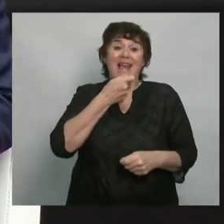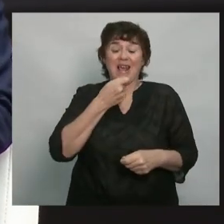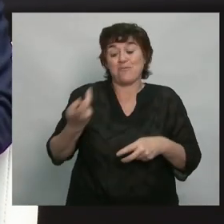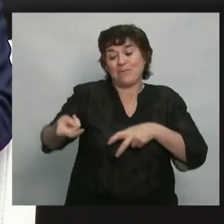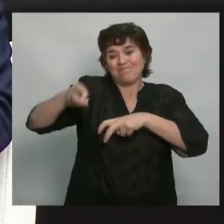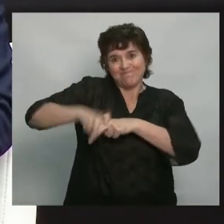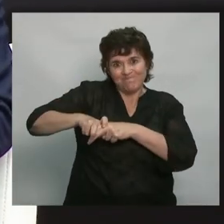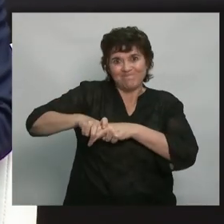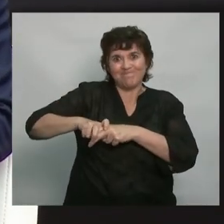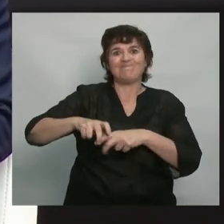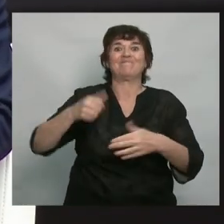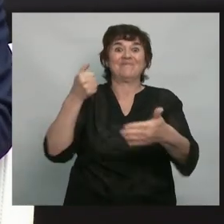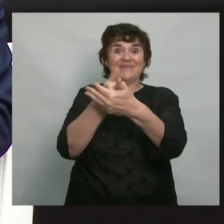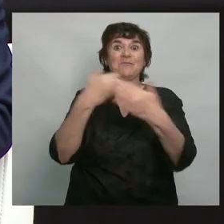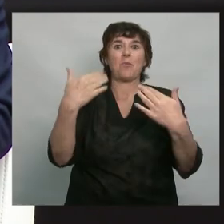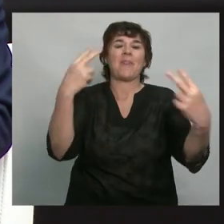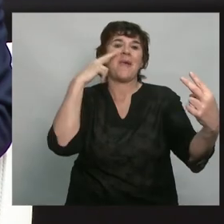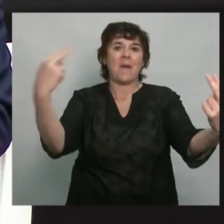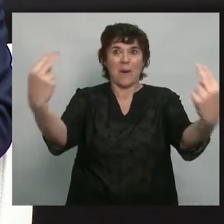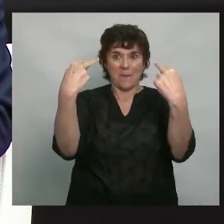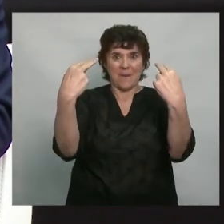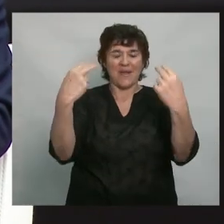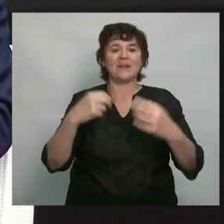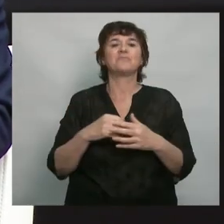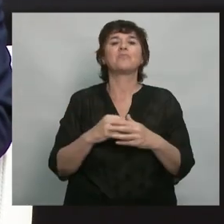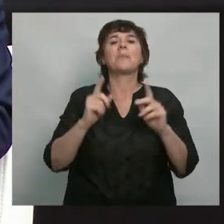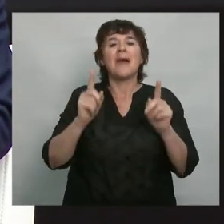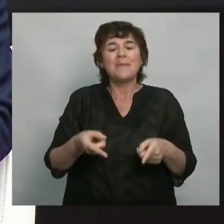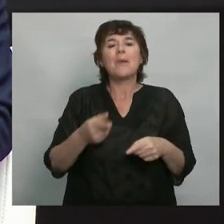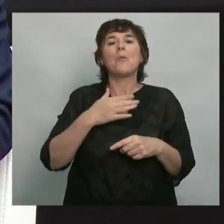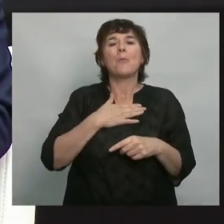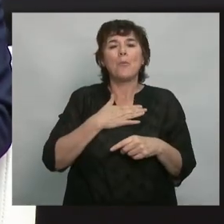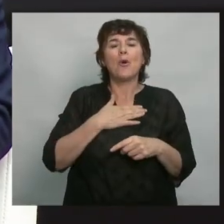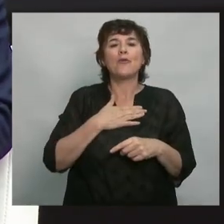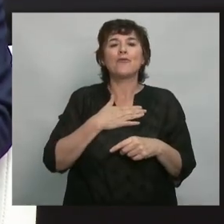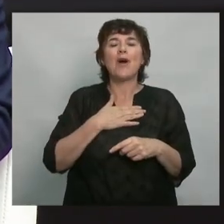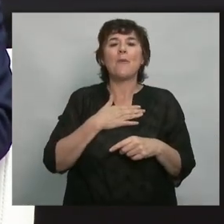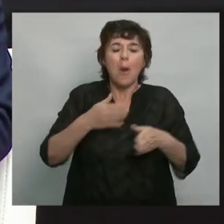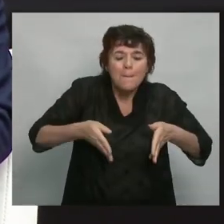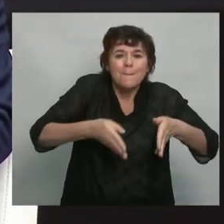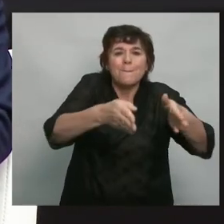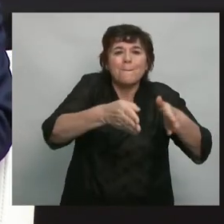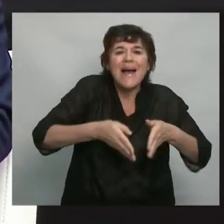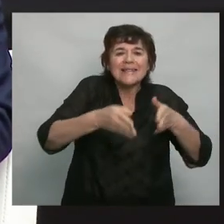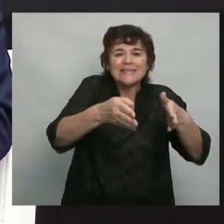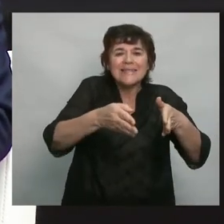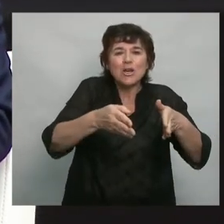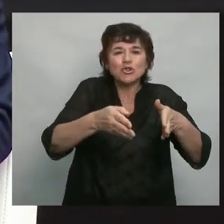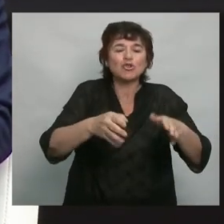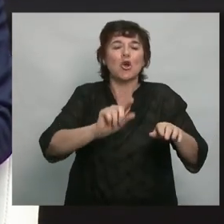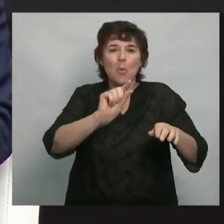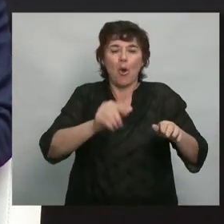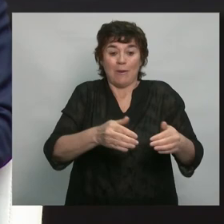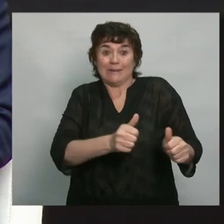aquí. La segunda cuestión es que, por favor, salgan, liberen los pasillos en la medida de lo posible,